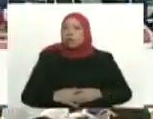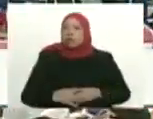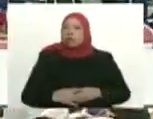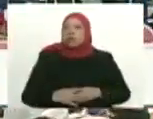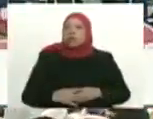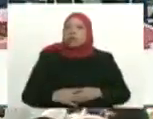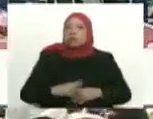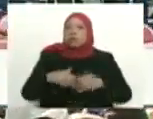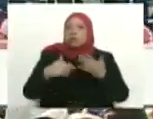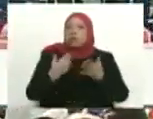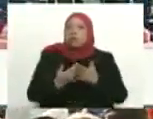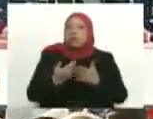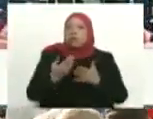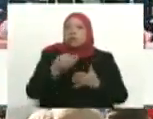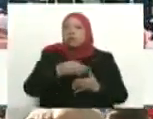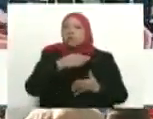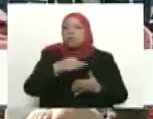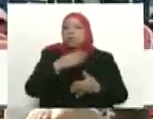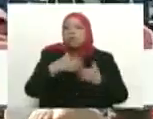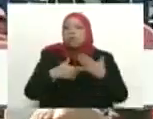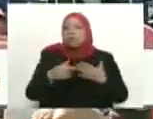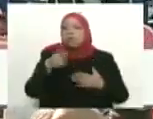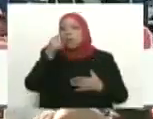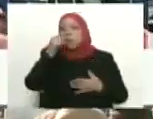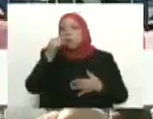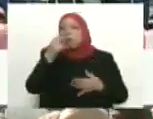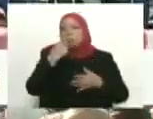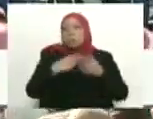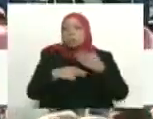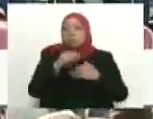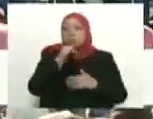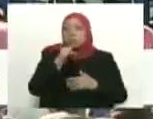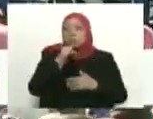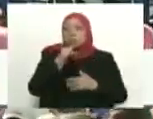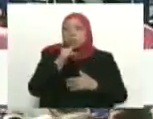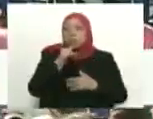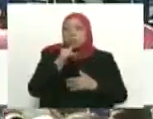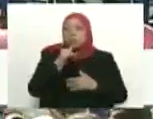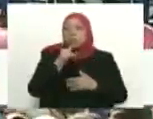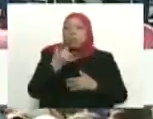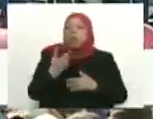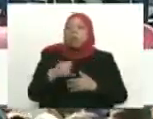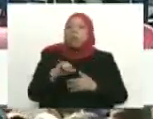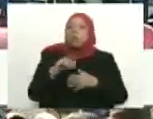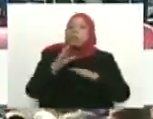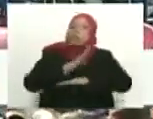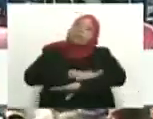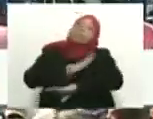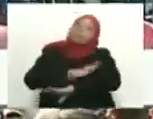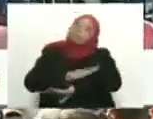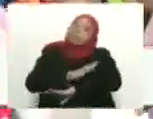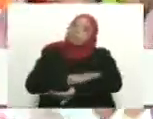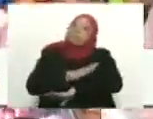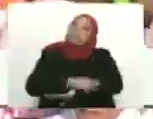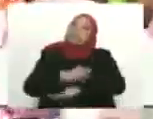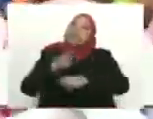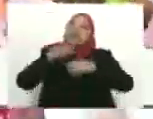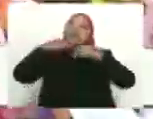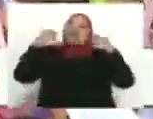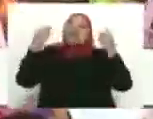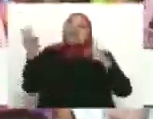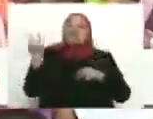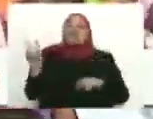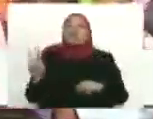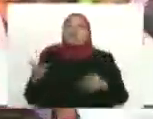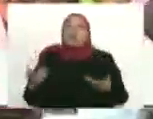con la dignidad de los pobres, de la gente humilde de este país, pero de la gente que tiene dignidad y tiene orgullo de ser